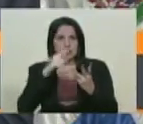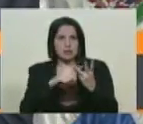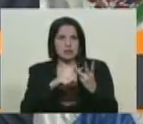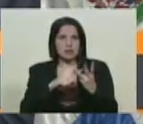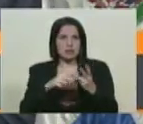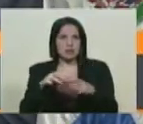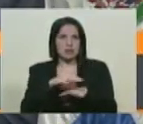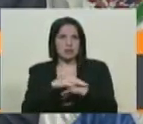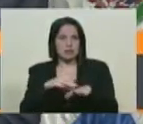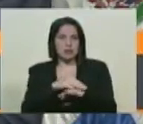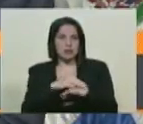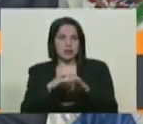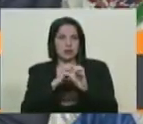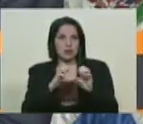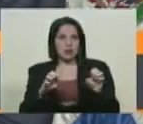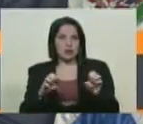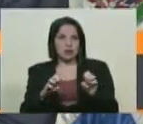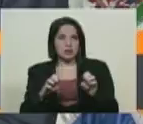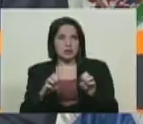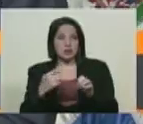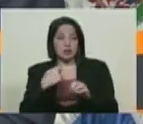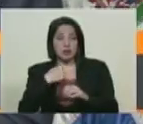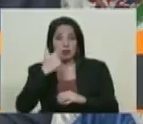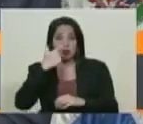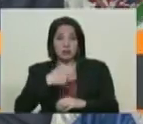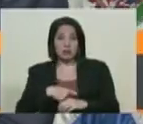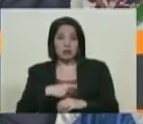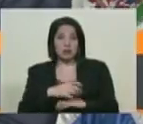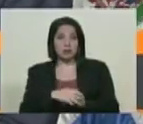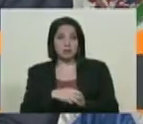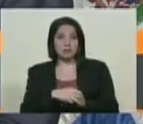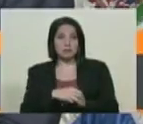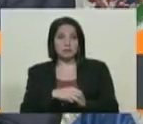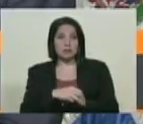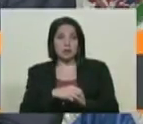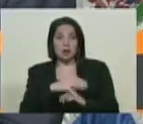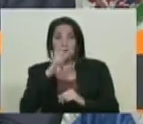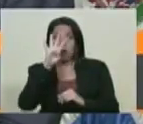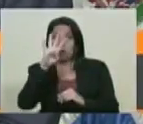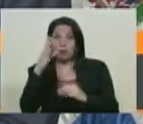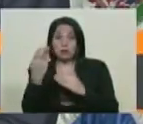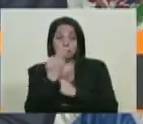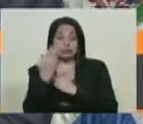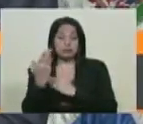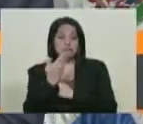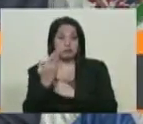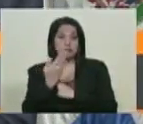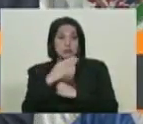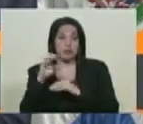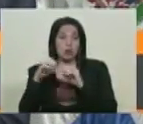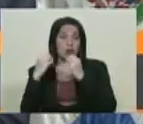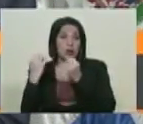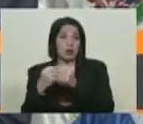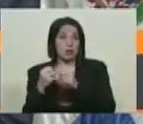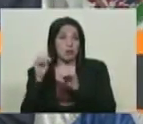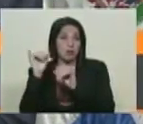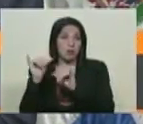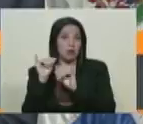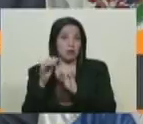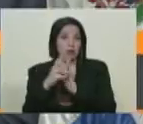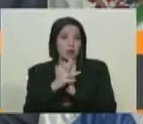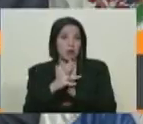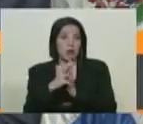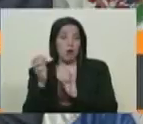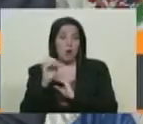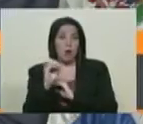ministro de Educación, Elías Agua, y mi persona, Jorge Rodríguez, los cuatro estamos sancionados por organismos multilaterales, por